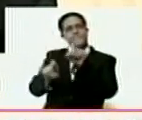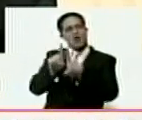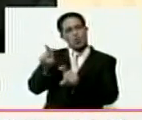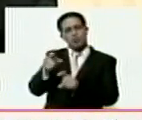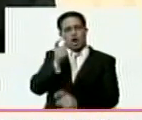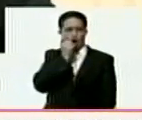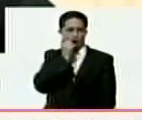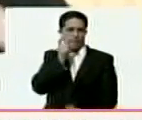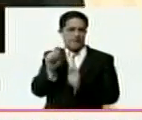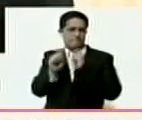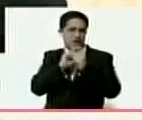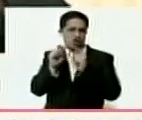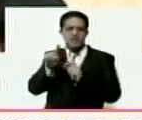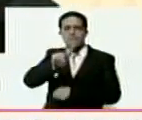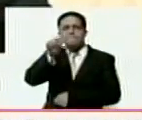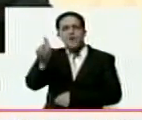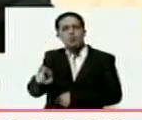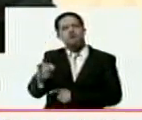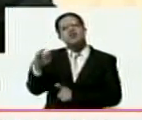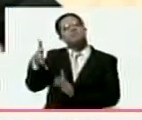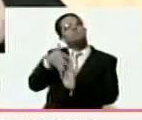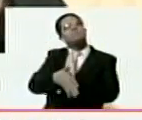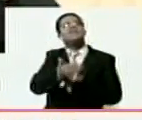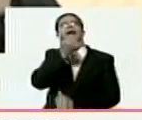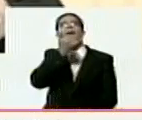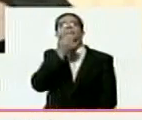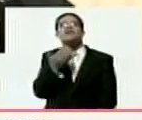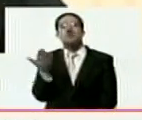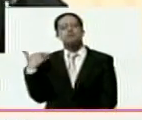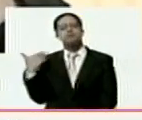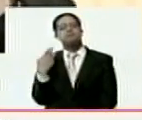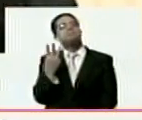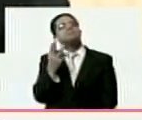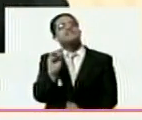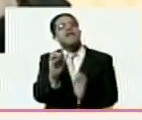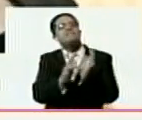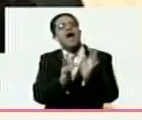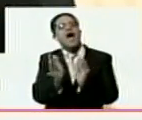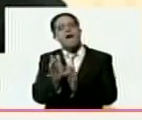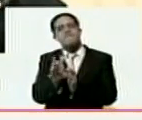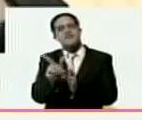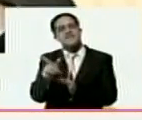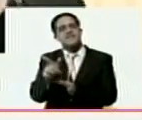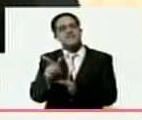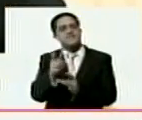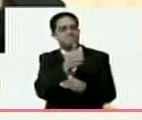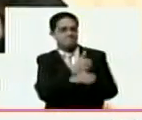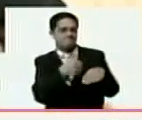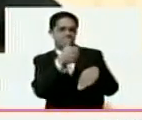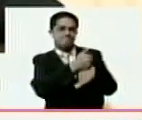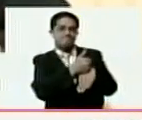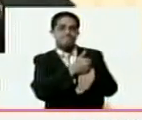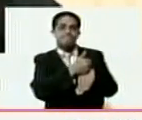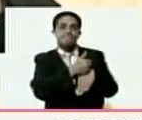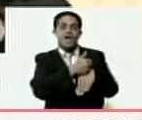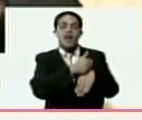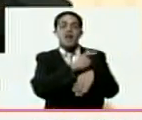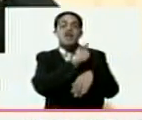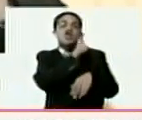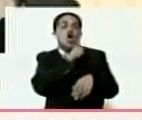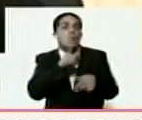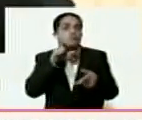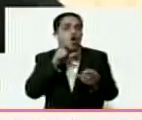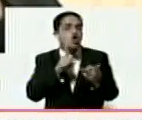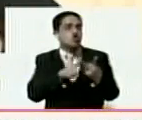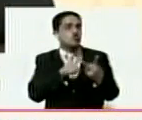pregunta, sobre el 30 de abril, el golpe de Estado que encabezó el señor Guaidó, el señor Leopoldo López, con militares,